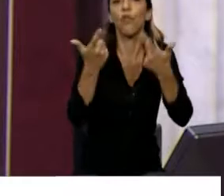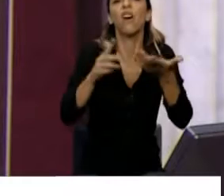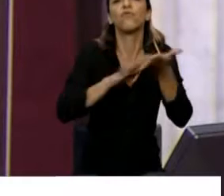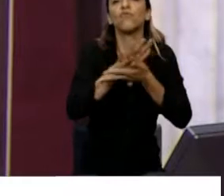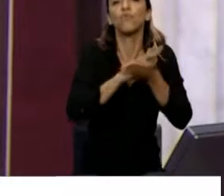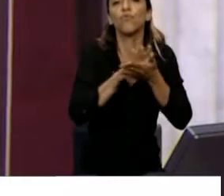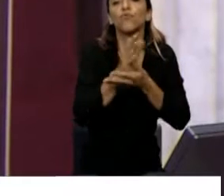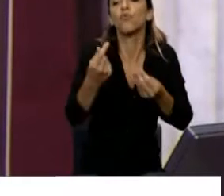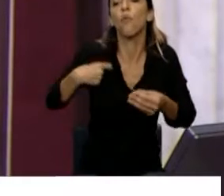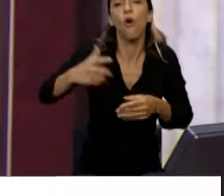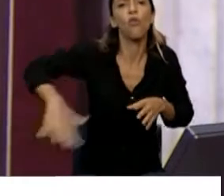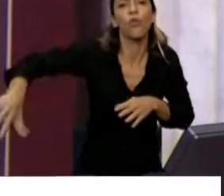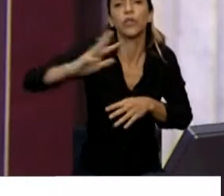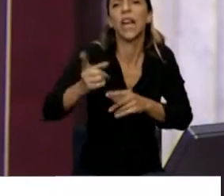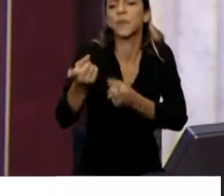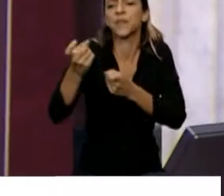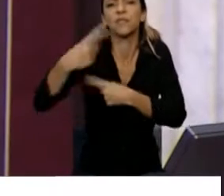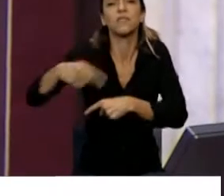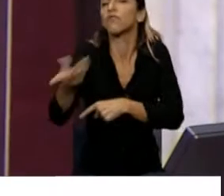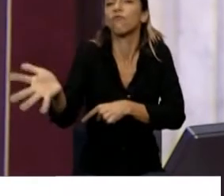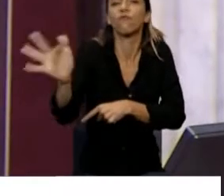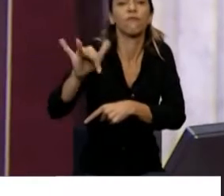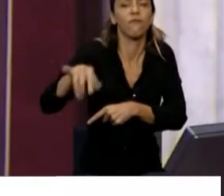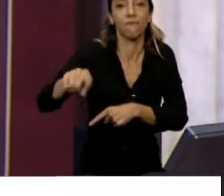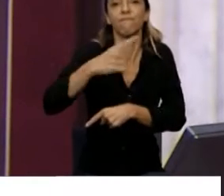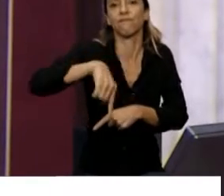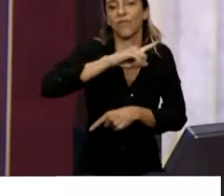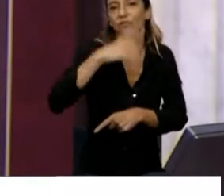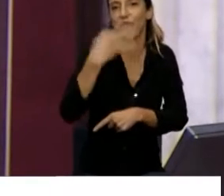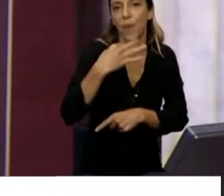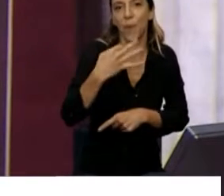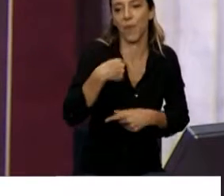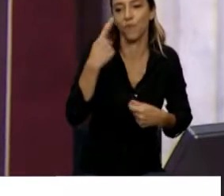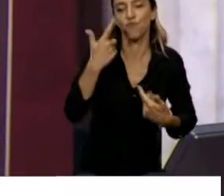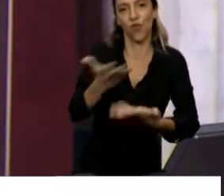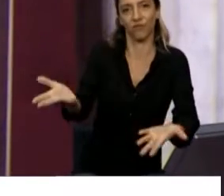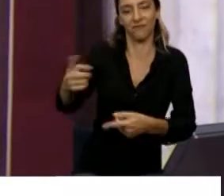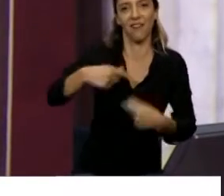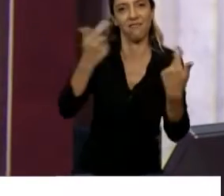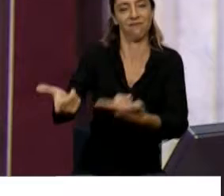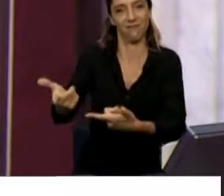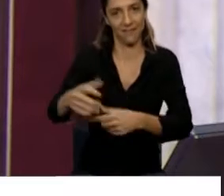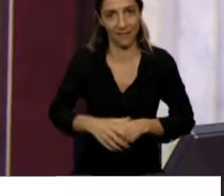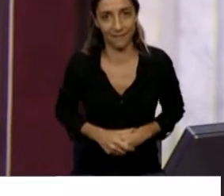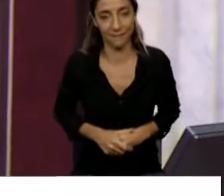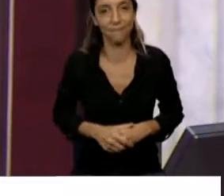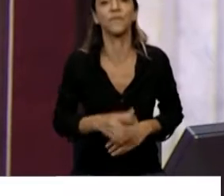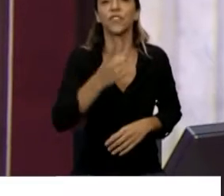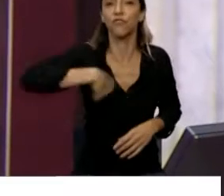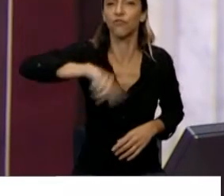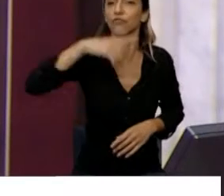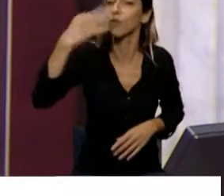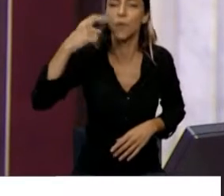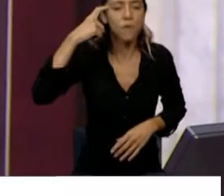ciudadanos. Y que tengamos la inteligencia de entender que la mejor forma de